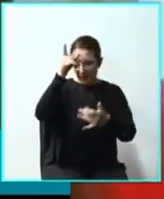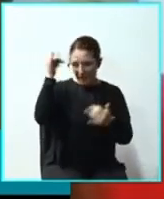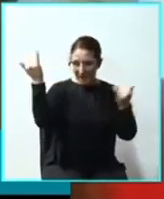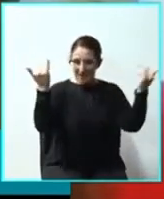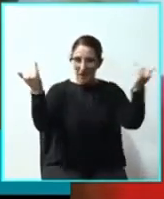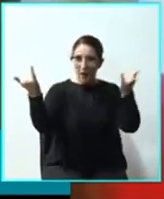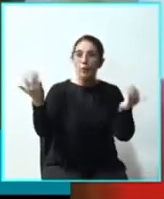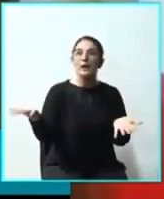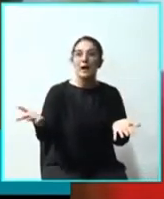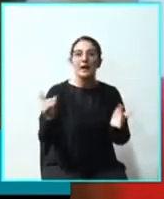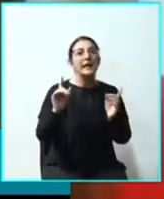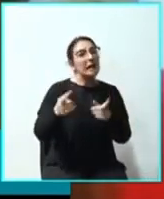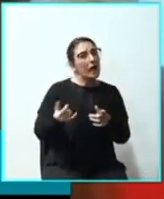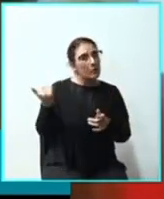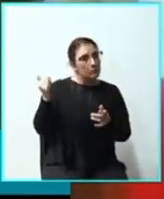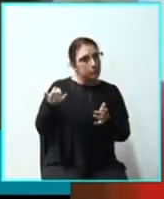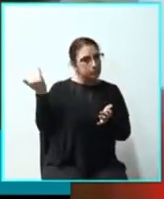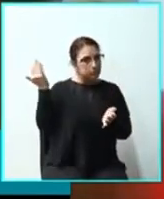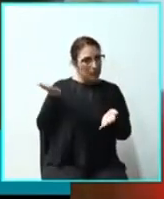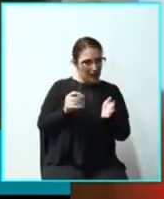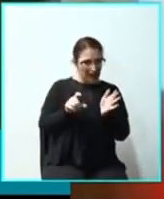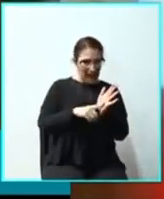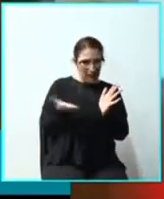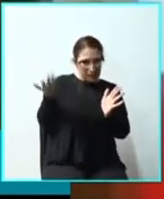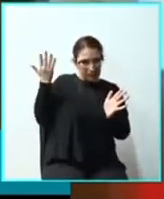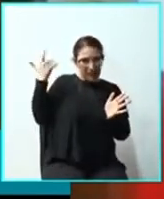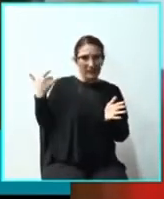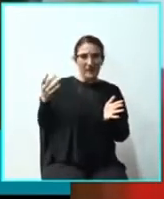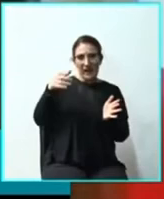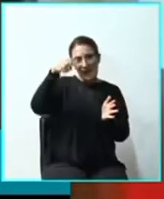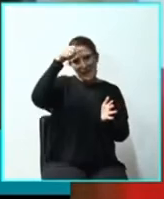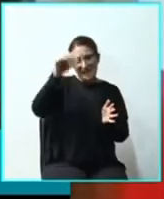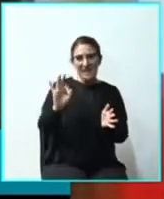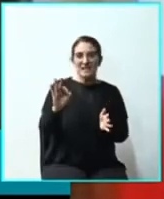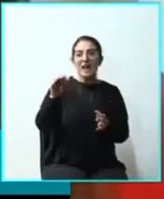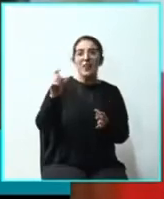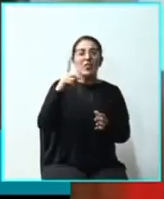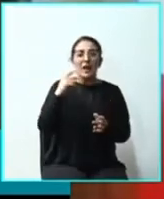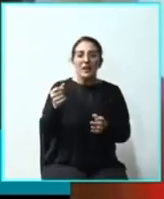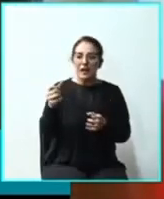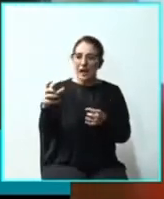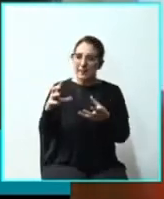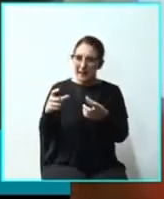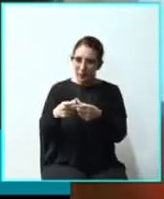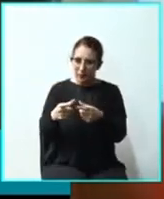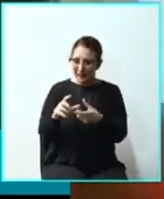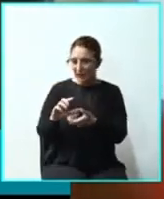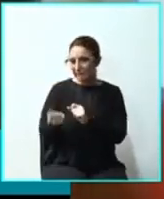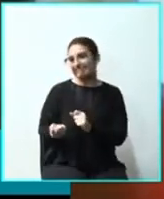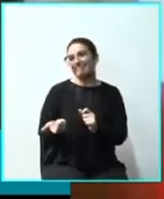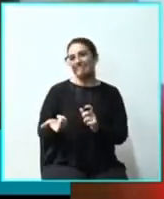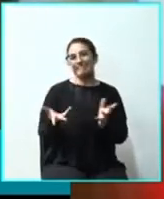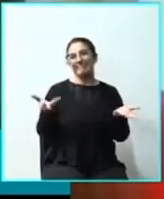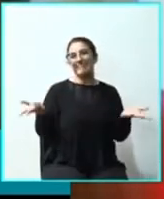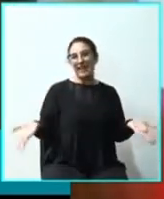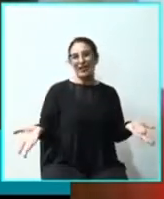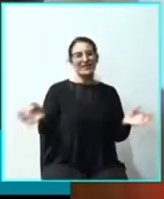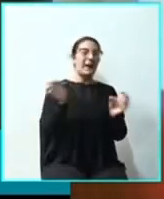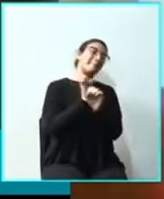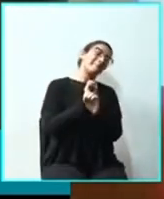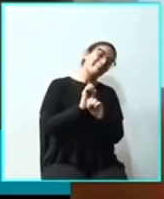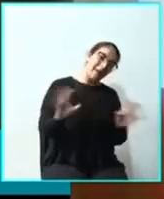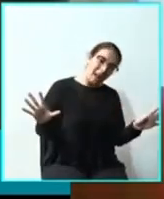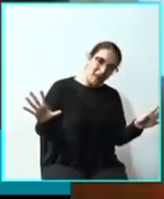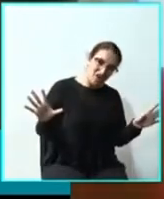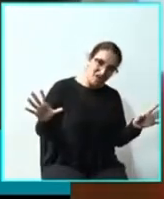que había 60 días para borrar las imágenes. Así que malas noticias. No, desde